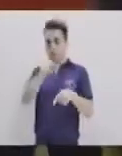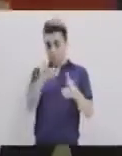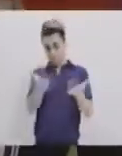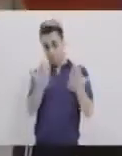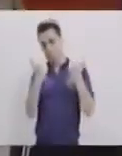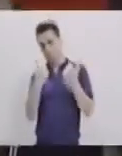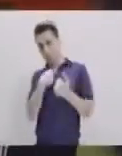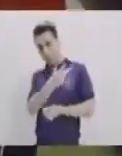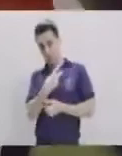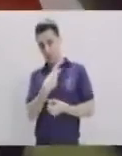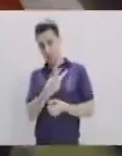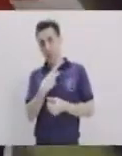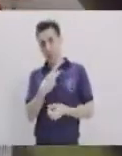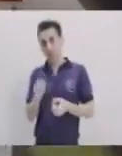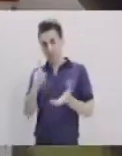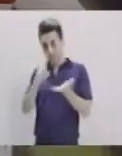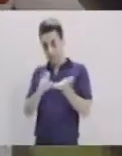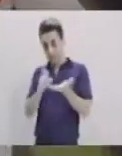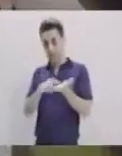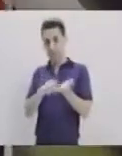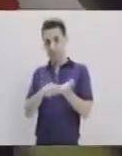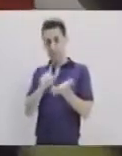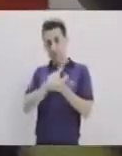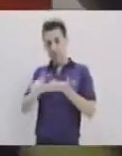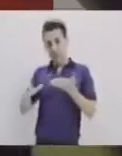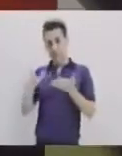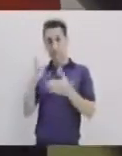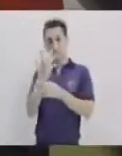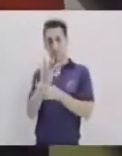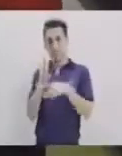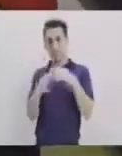invitar a que nos desinfectemos las manos.